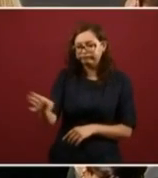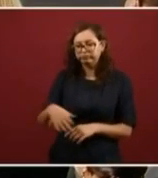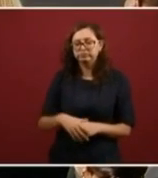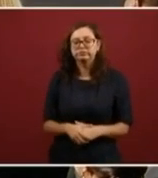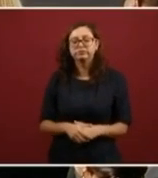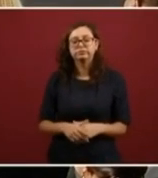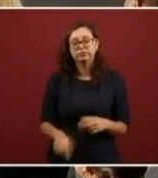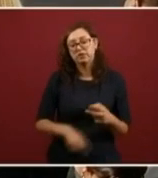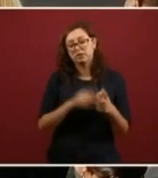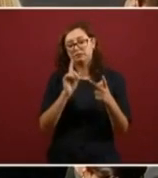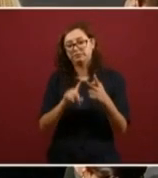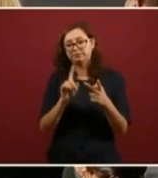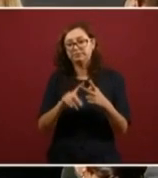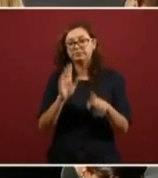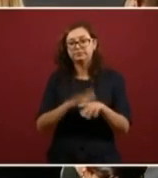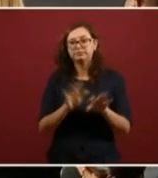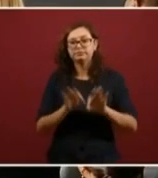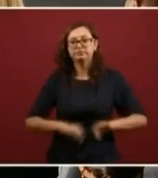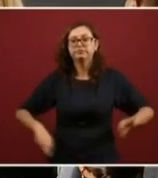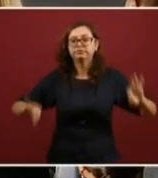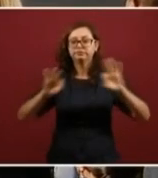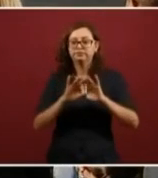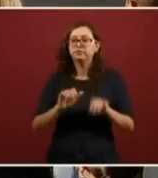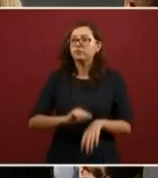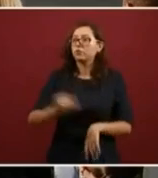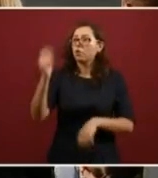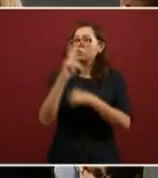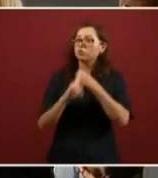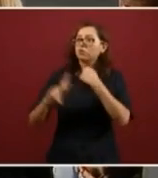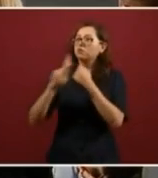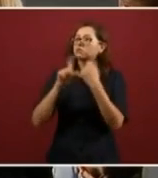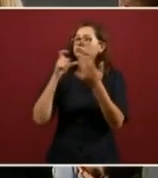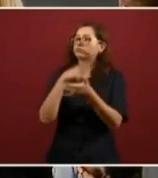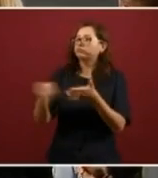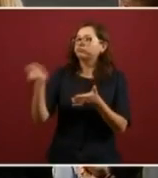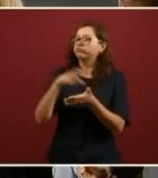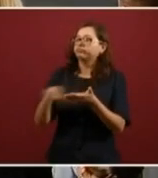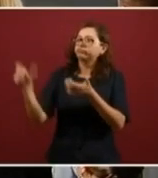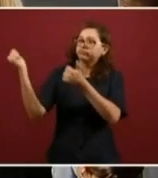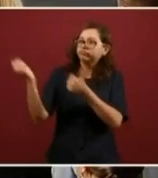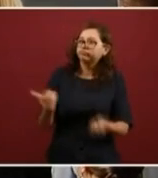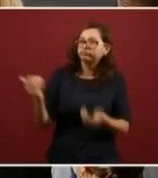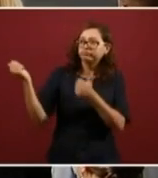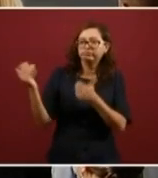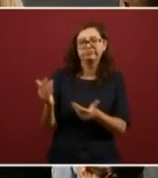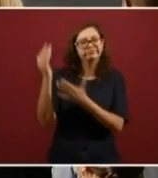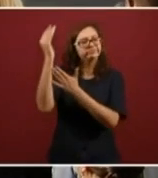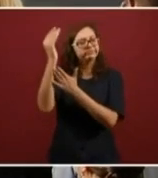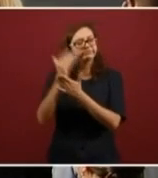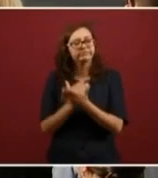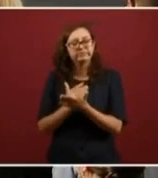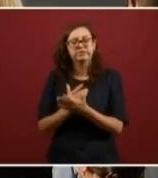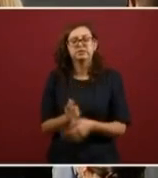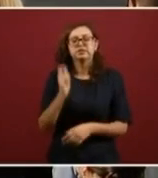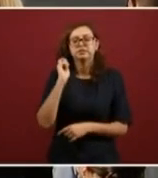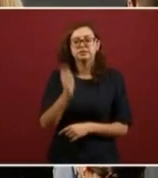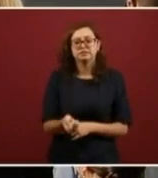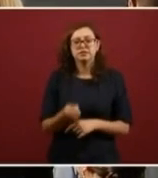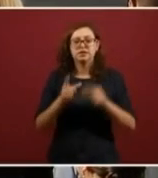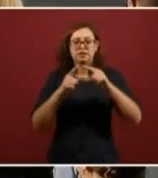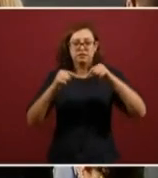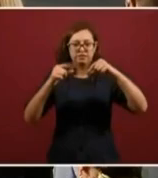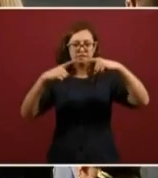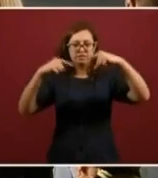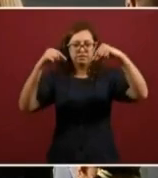segunda prioridad, reducir importaciones. Ahí está básicamente orientado al trigo panificable, por